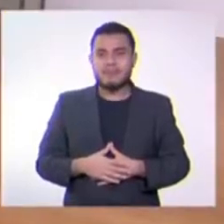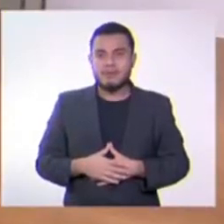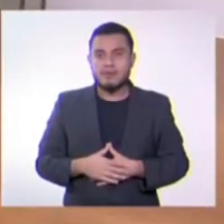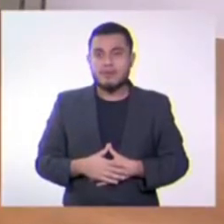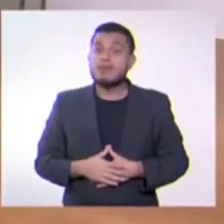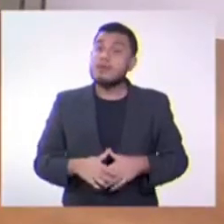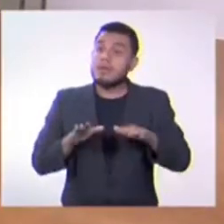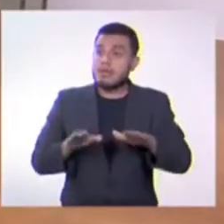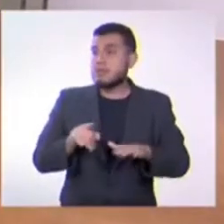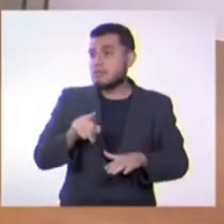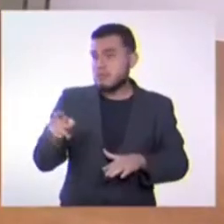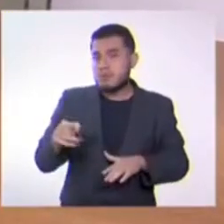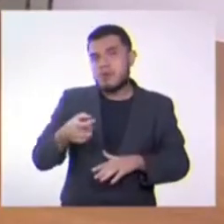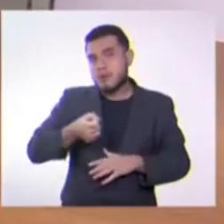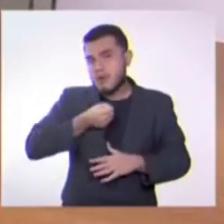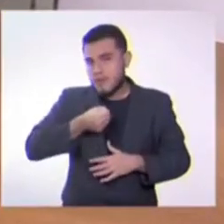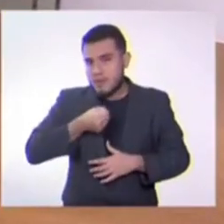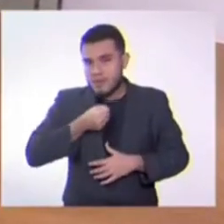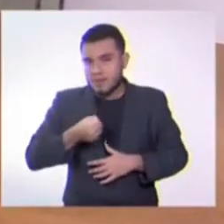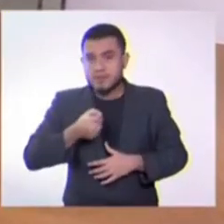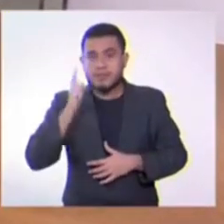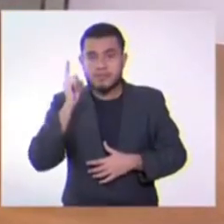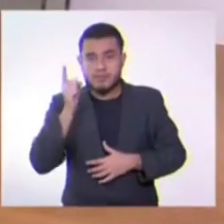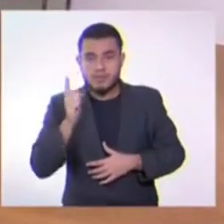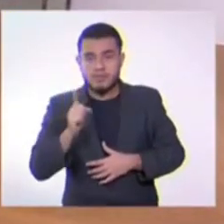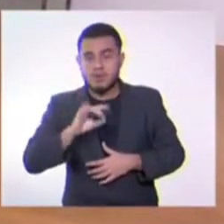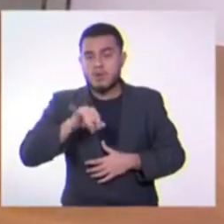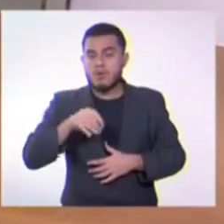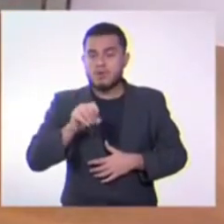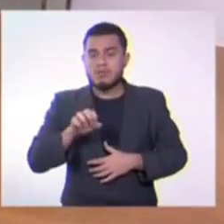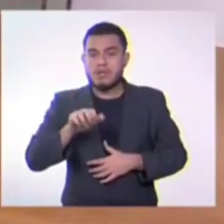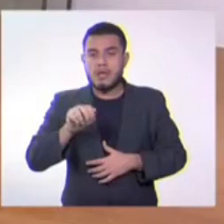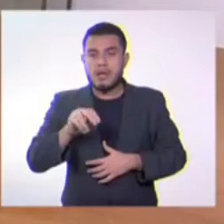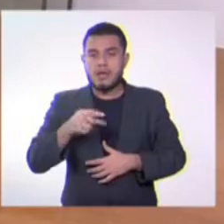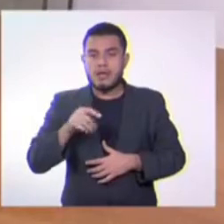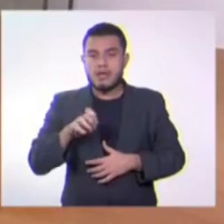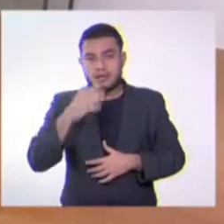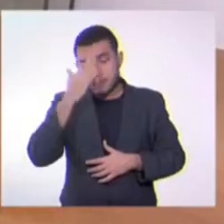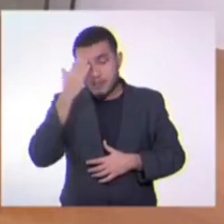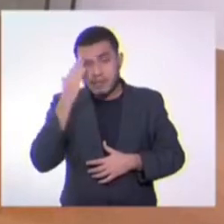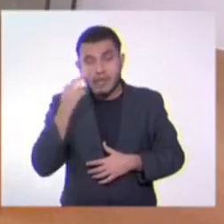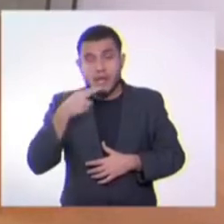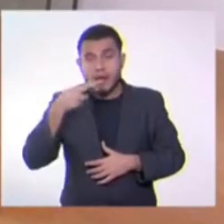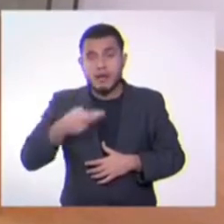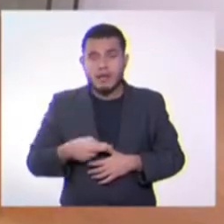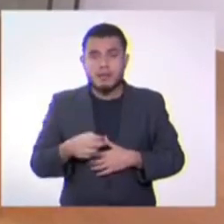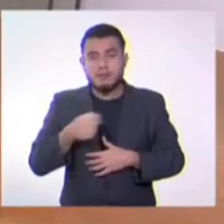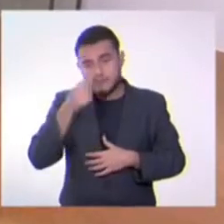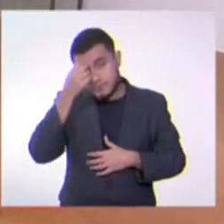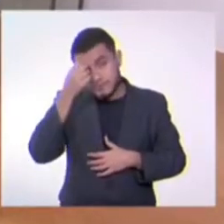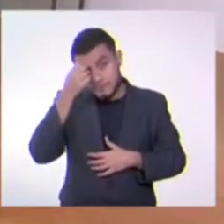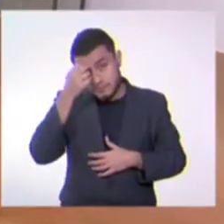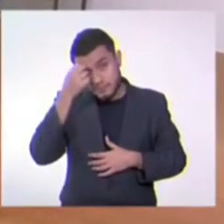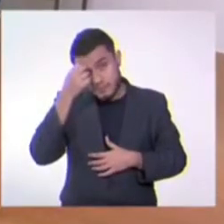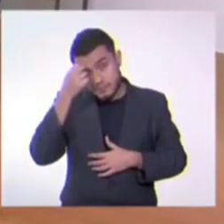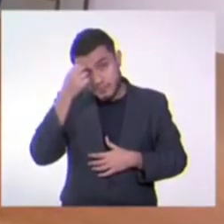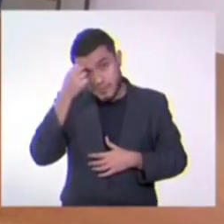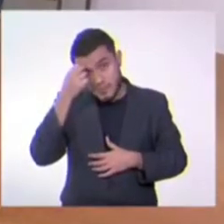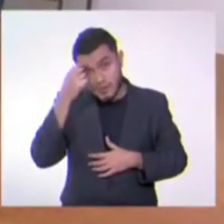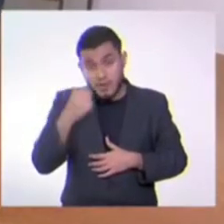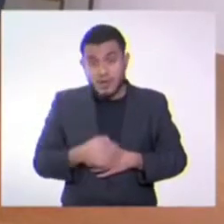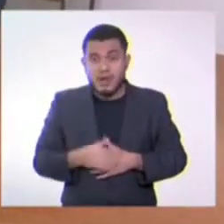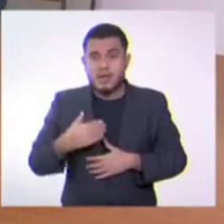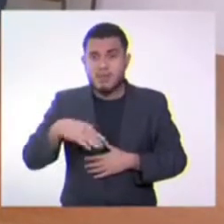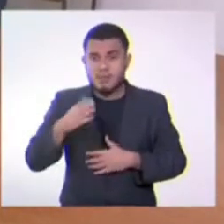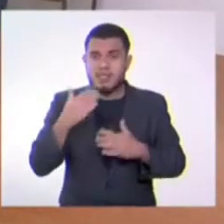Gracias por el aporte del maestro José Ángel, y es que en realidad ha sido la que más se comenta en